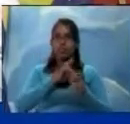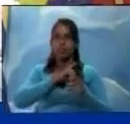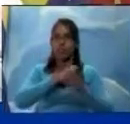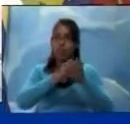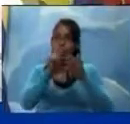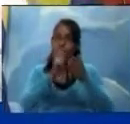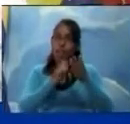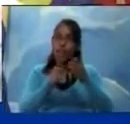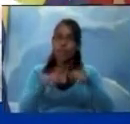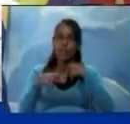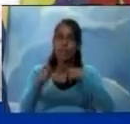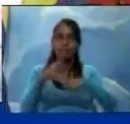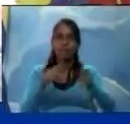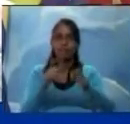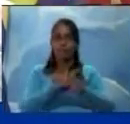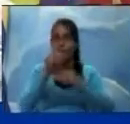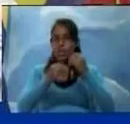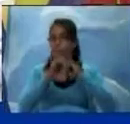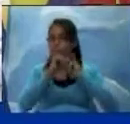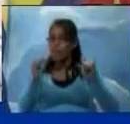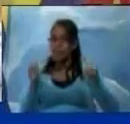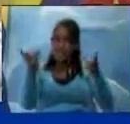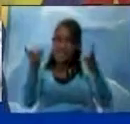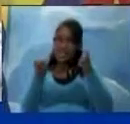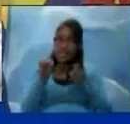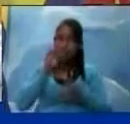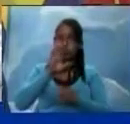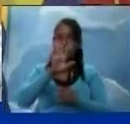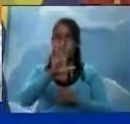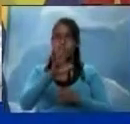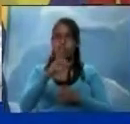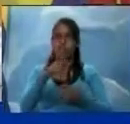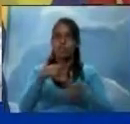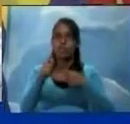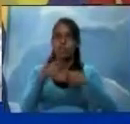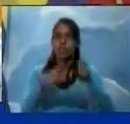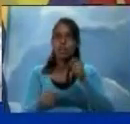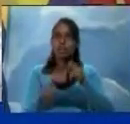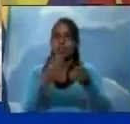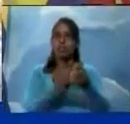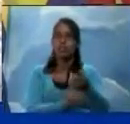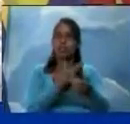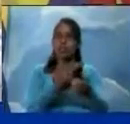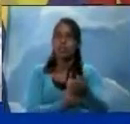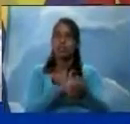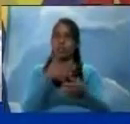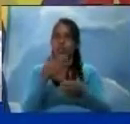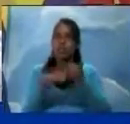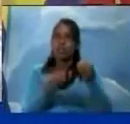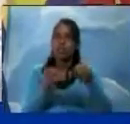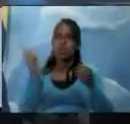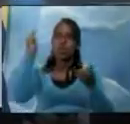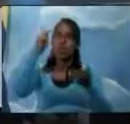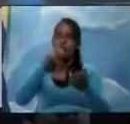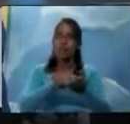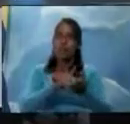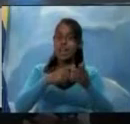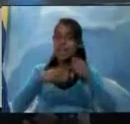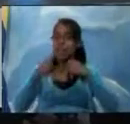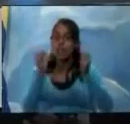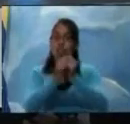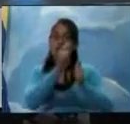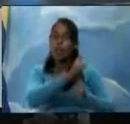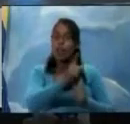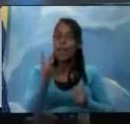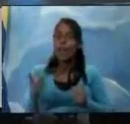5 talentos, ¿qué hizo el que había recibido 5 talentos, hermano Cáceres? Fue y negoció con